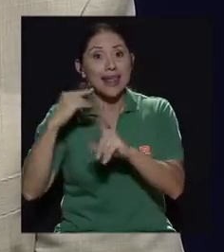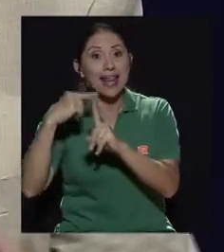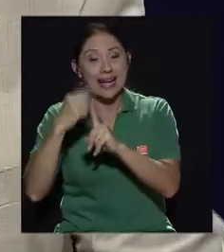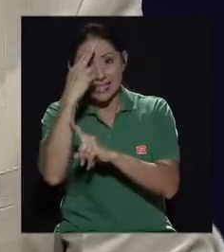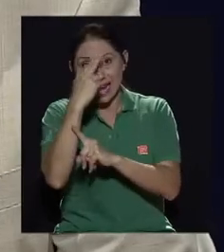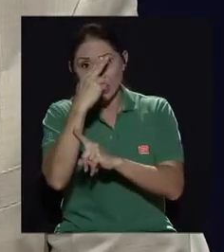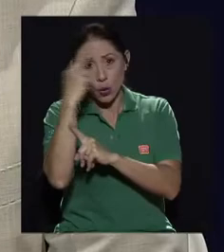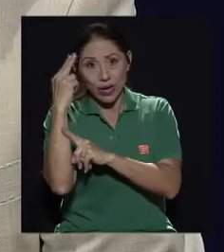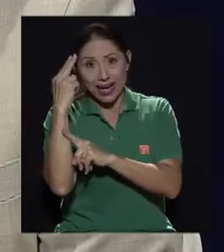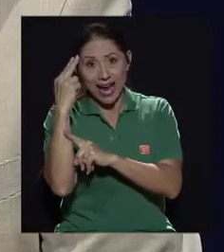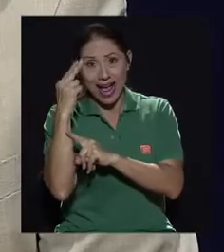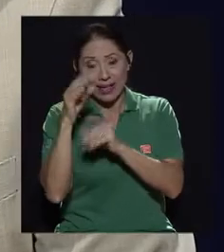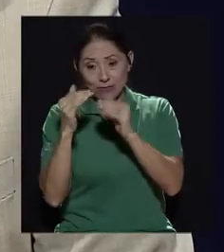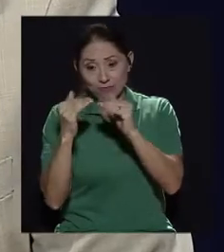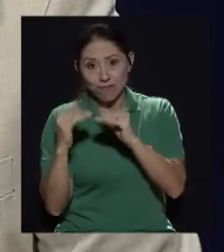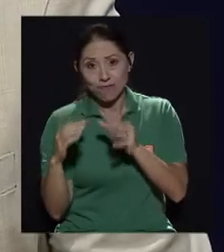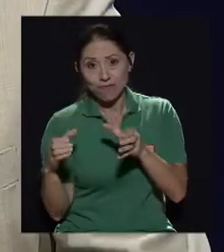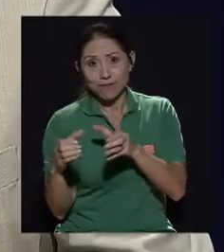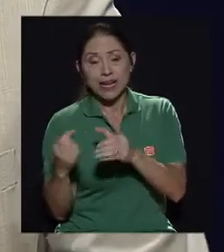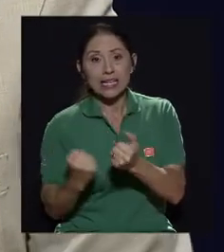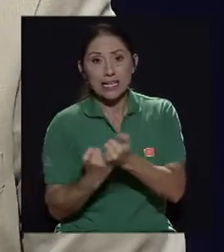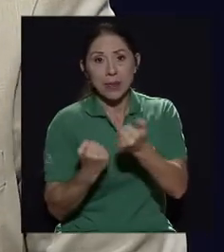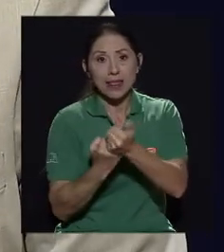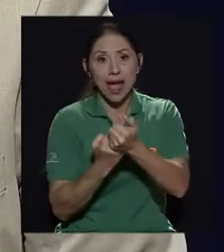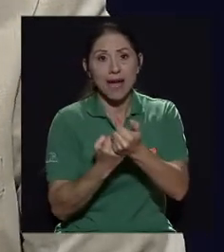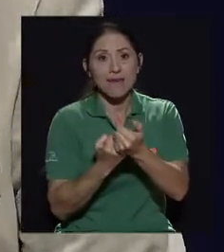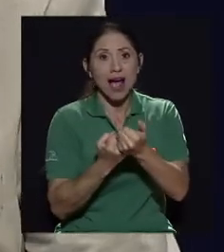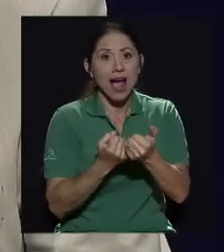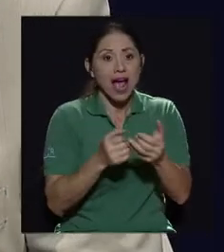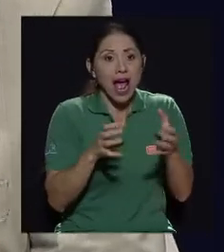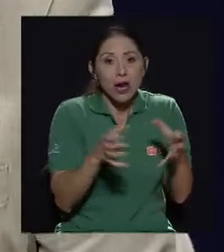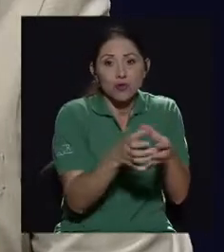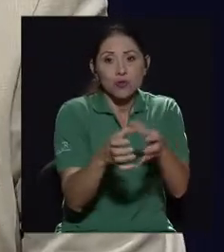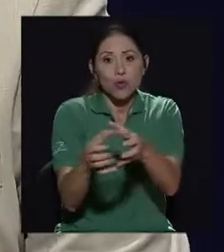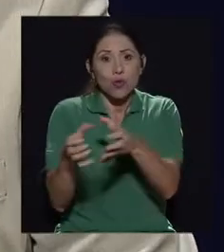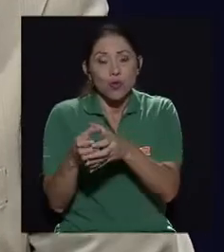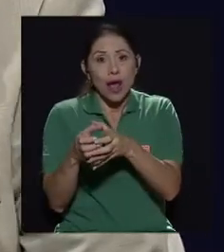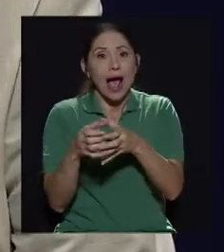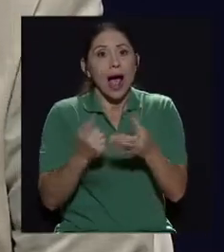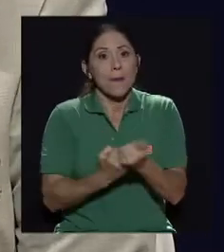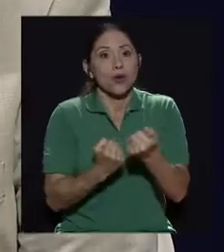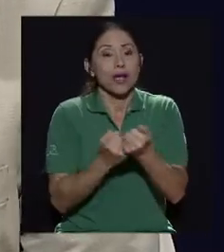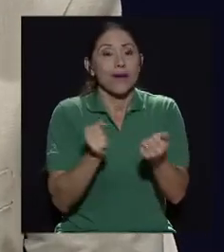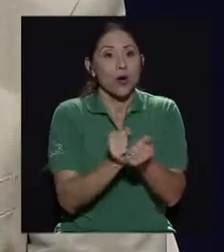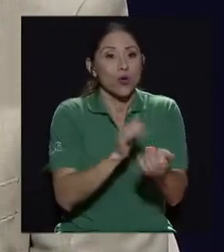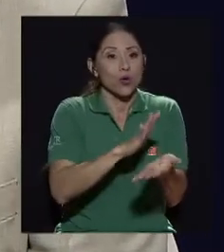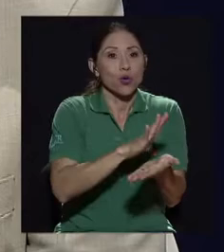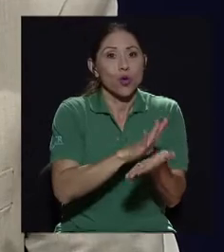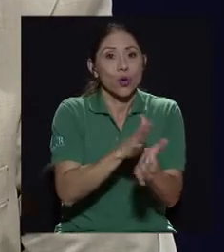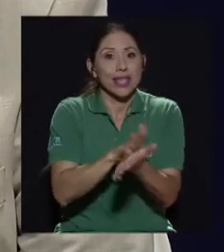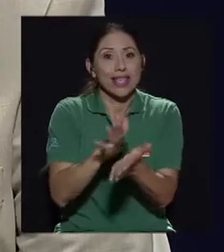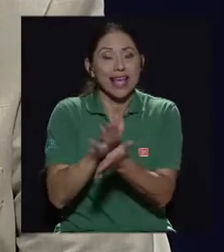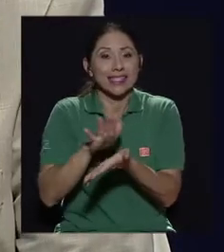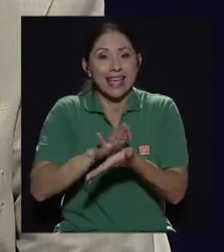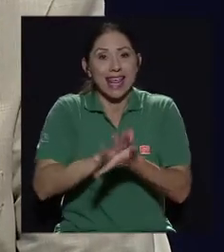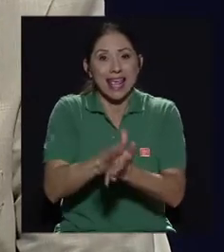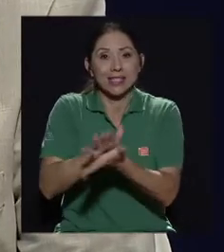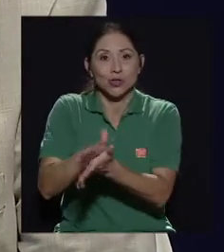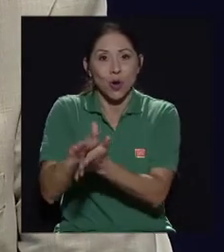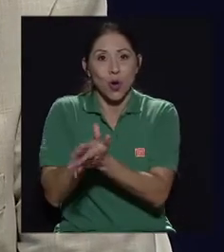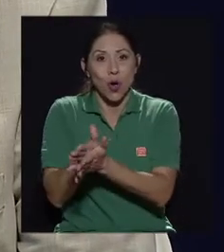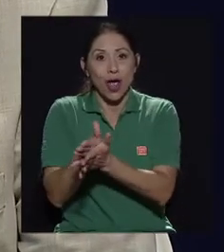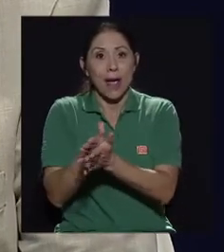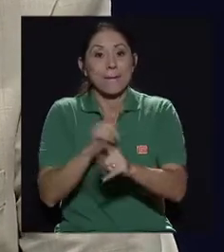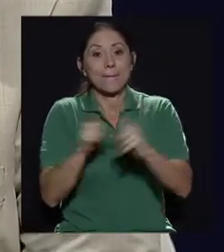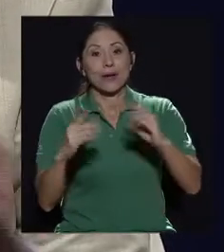la iglesia católica respaldaba a las movilizaciones y apoyada con tortillas y con queso y el credo superior verdad el